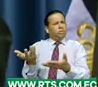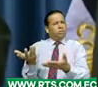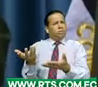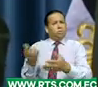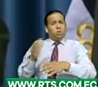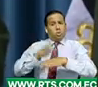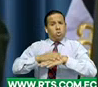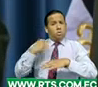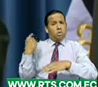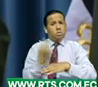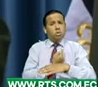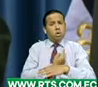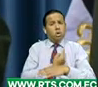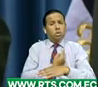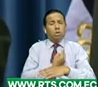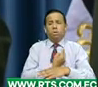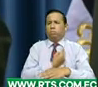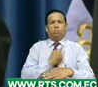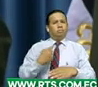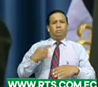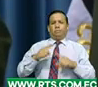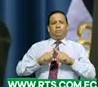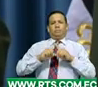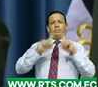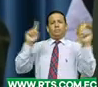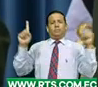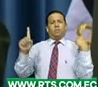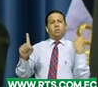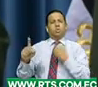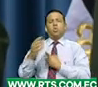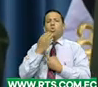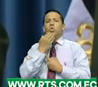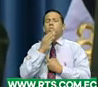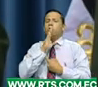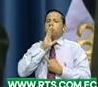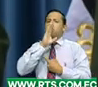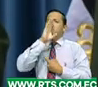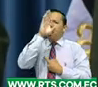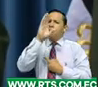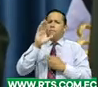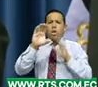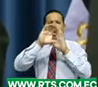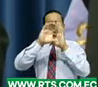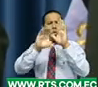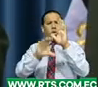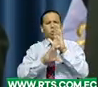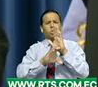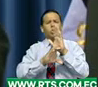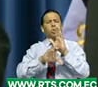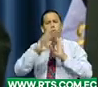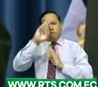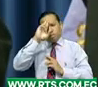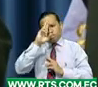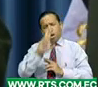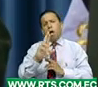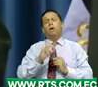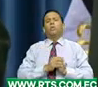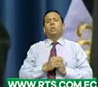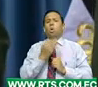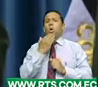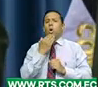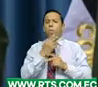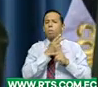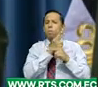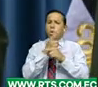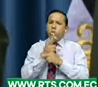y reafirma que actuaron siempre en el marco de la Constitución de la República, protegiendo